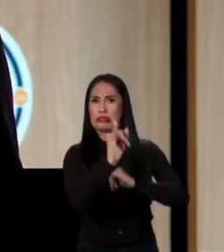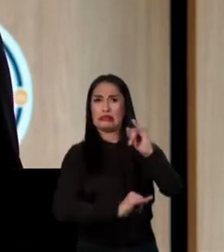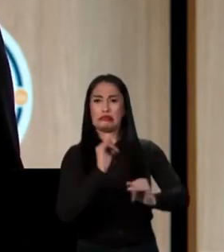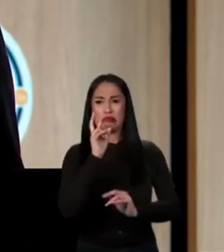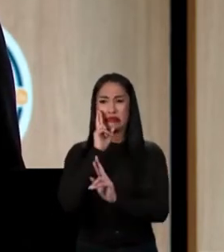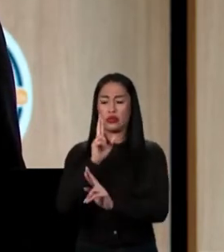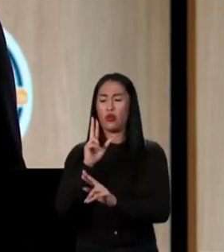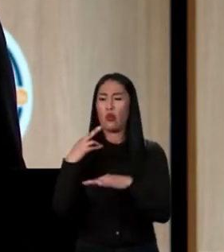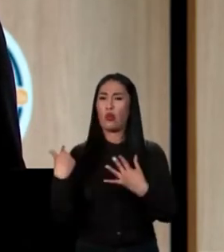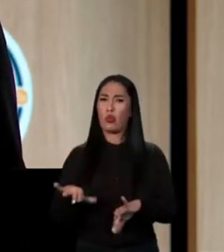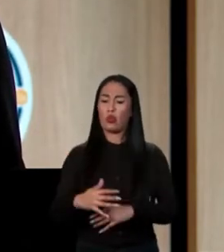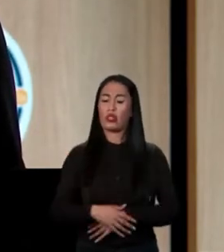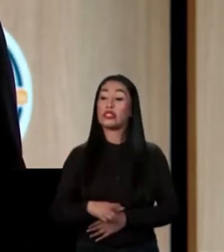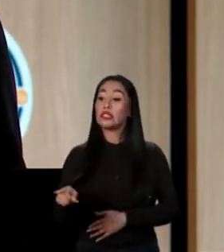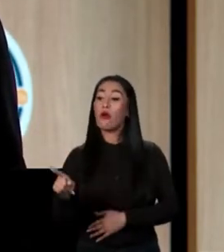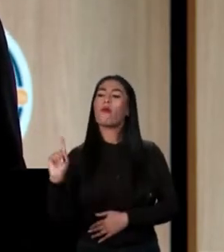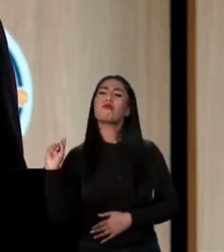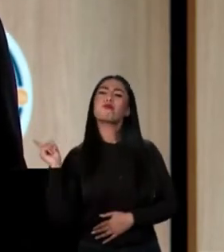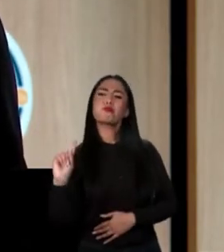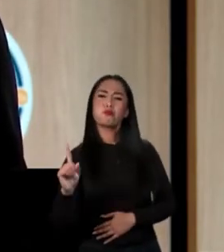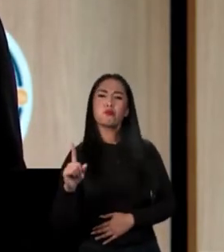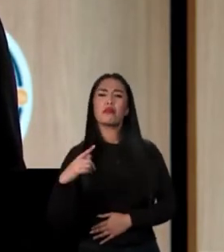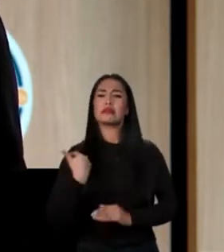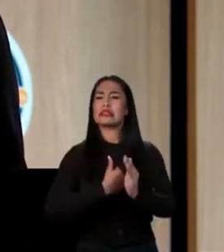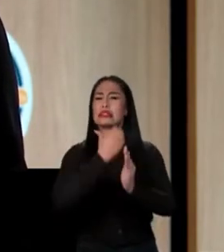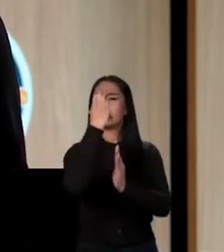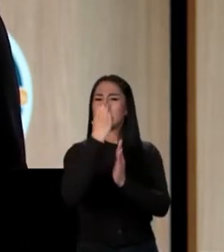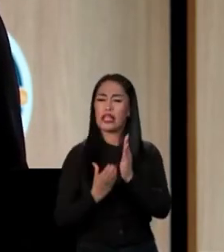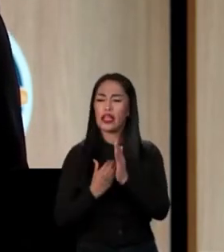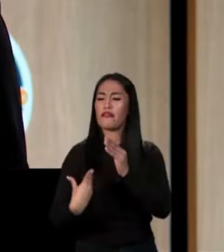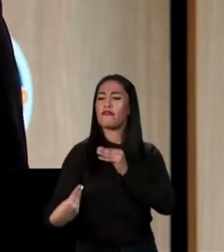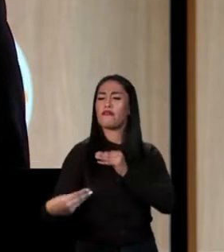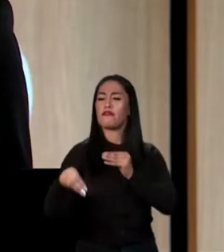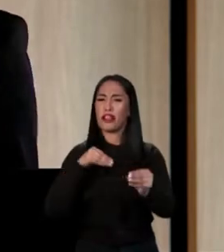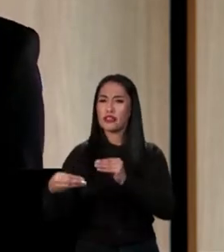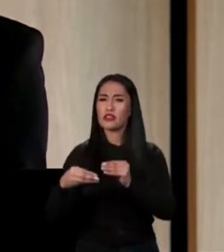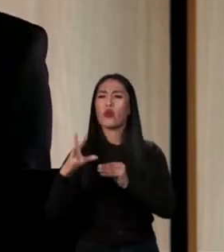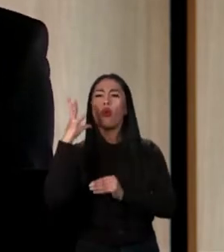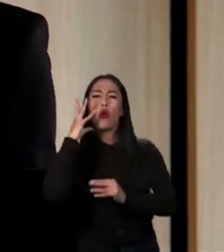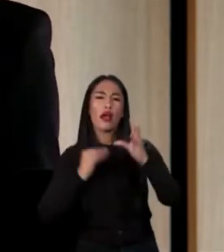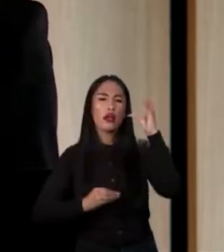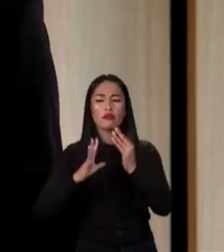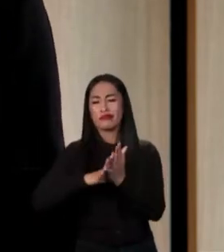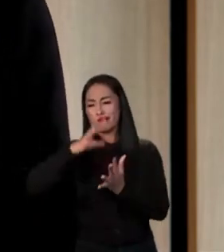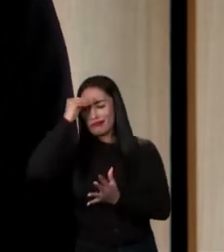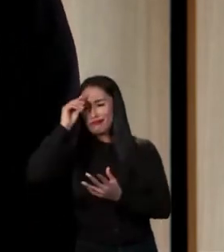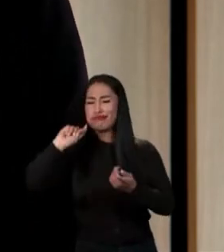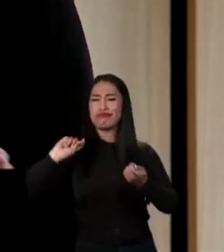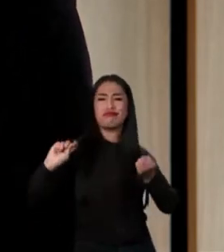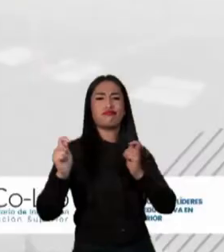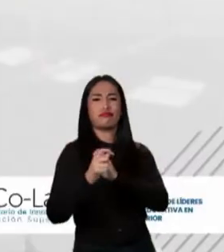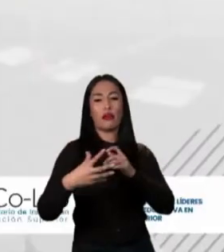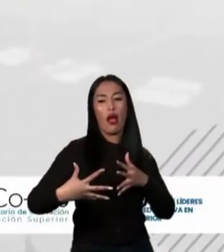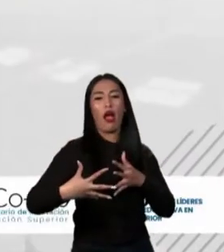estrategias de transformación curricular y flexibilización de las experiencias de aprendizaje bienvenida